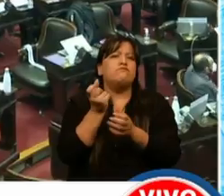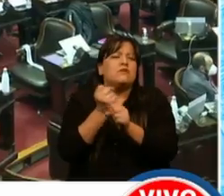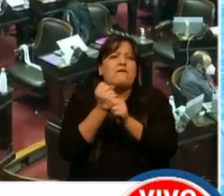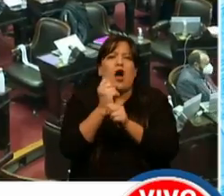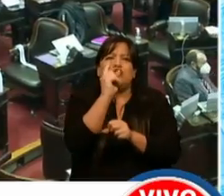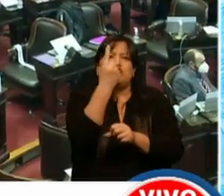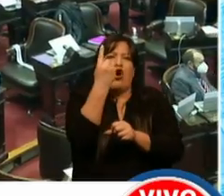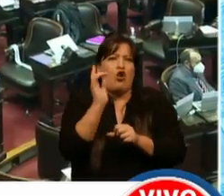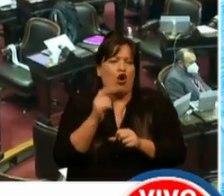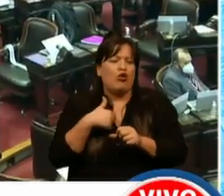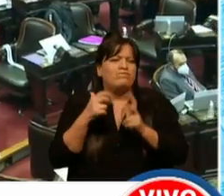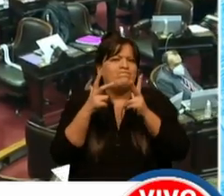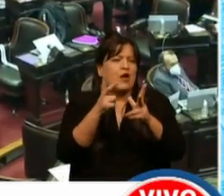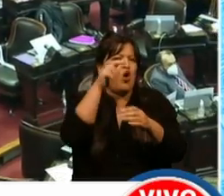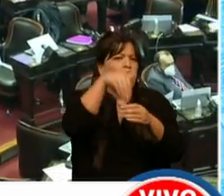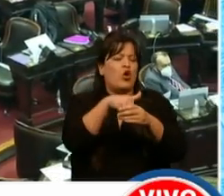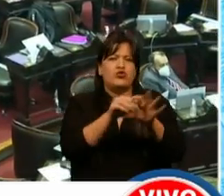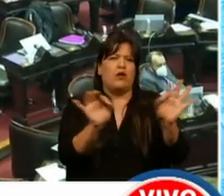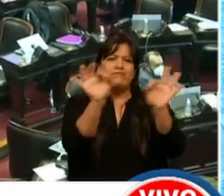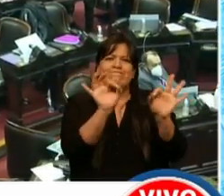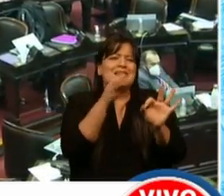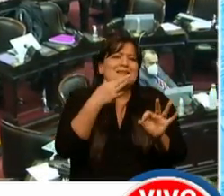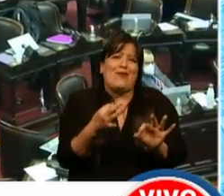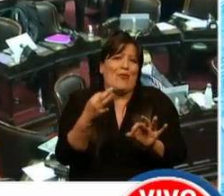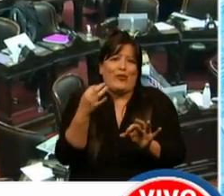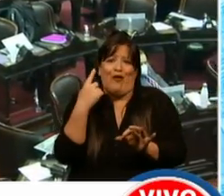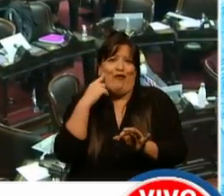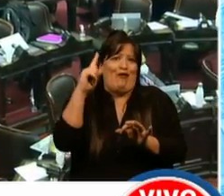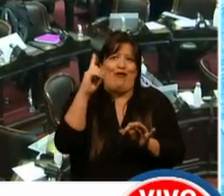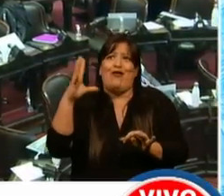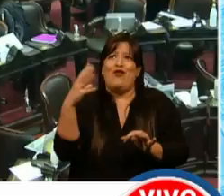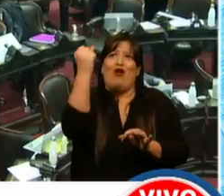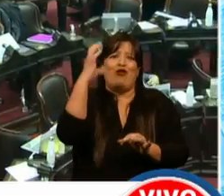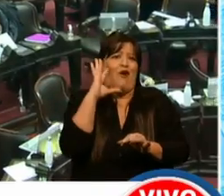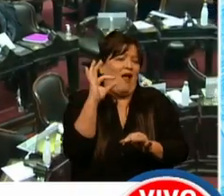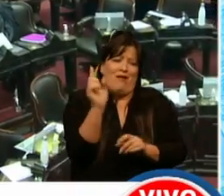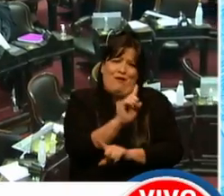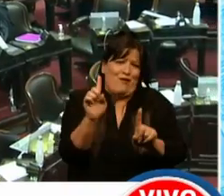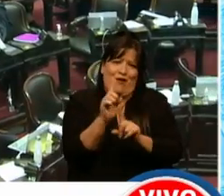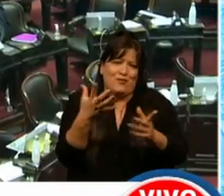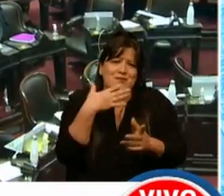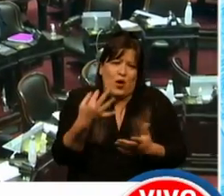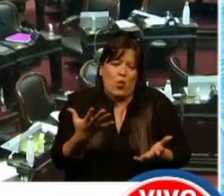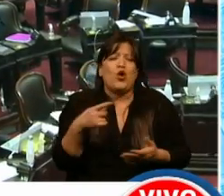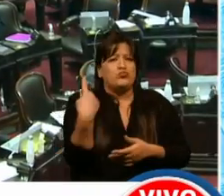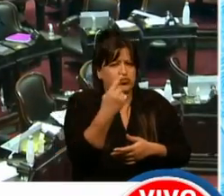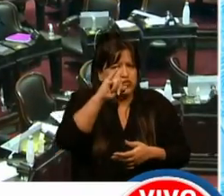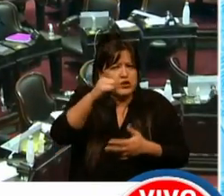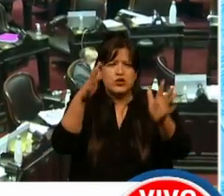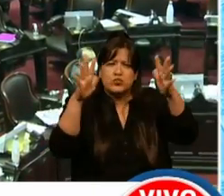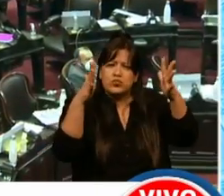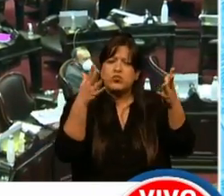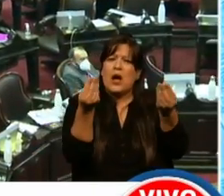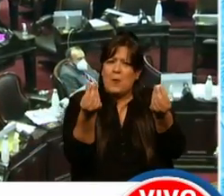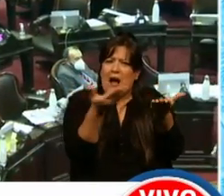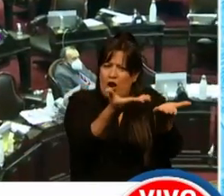y no logré nada en lo inmediato valoró el trabajo que han hecho